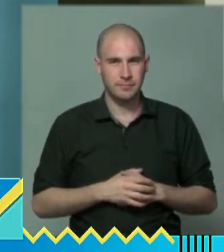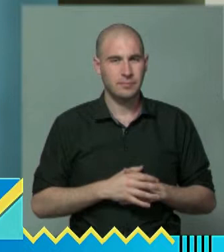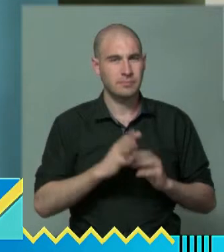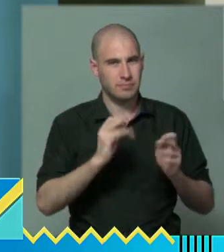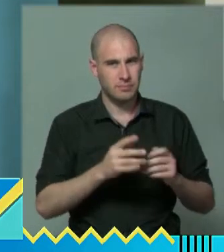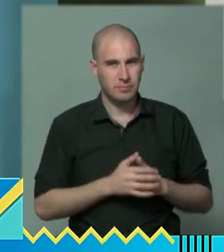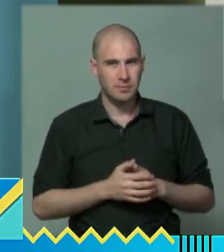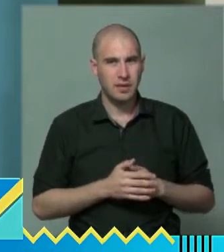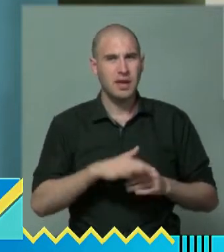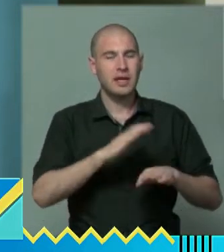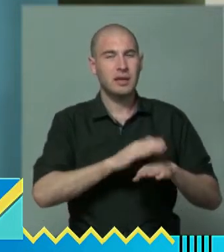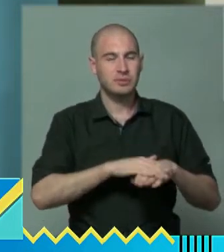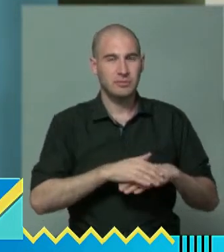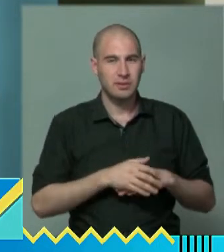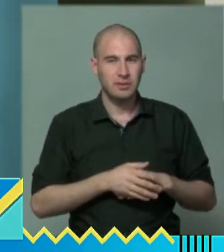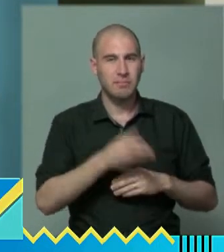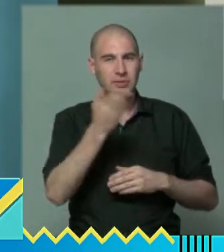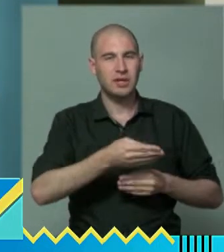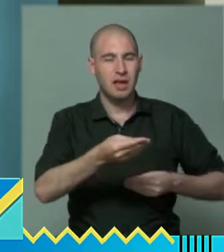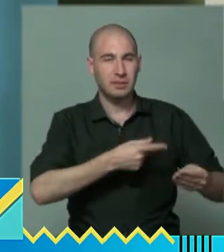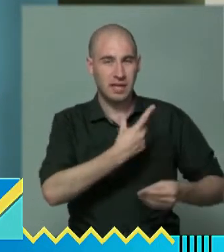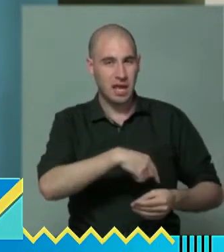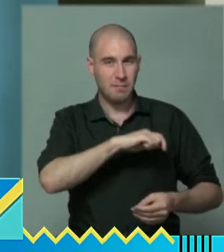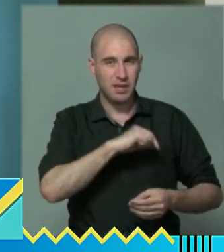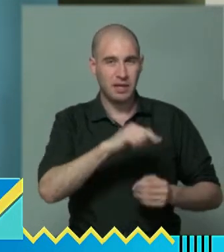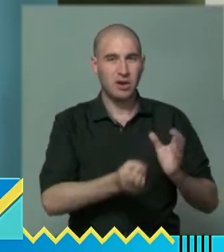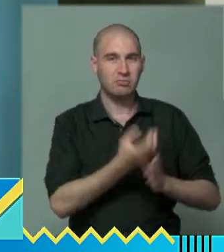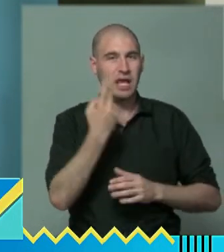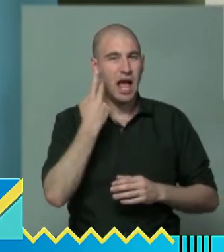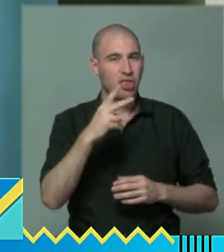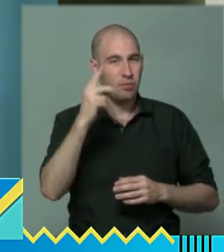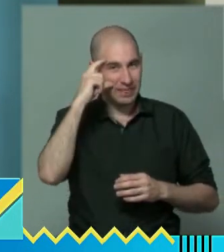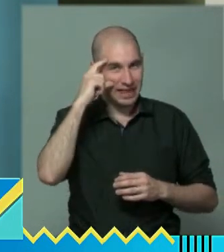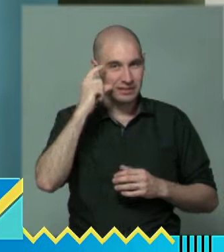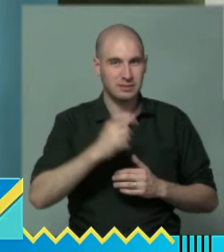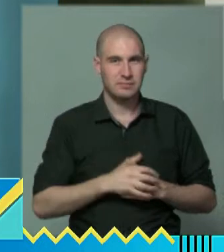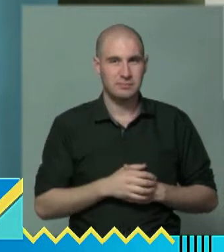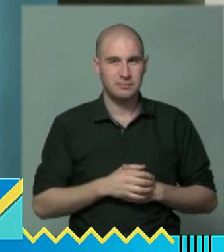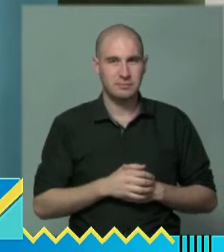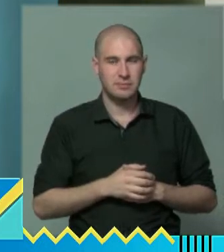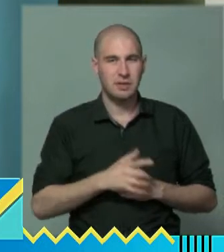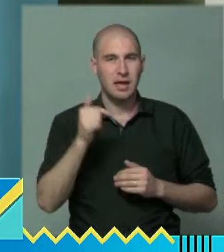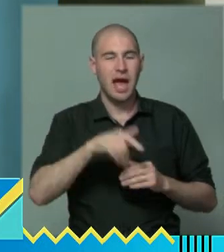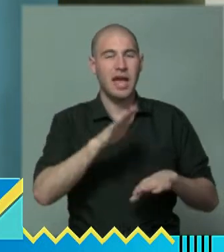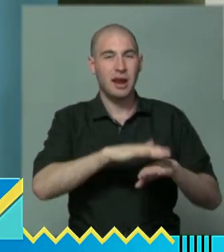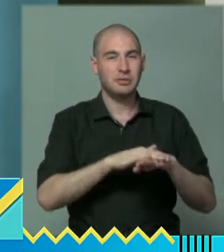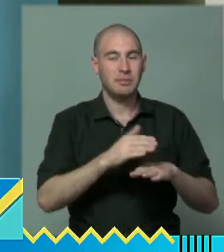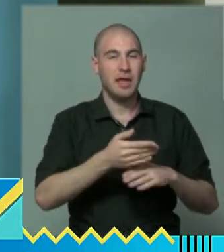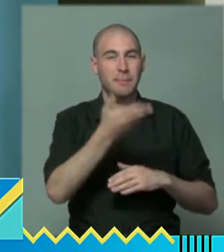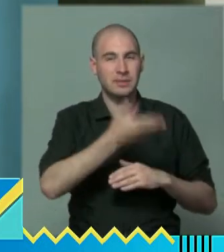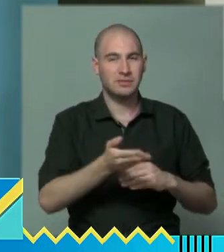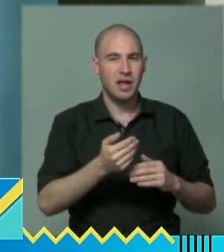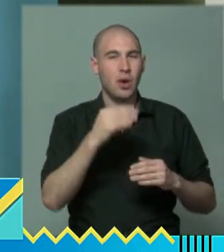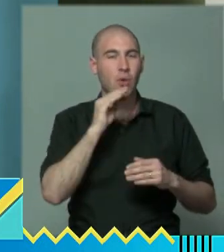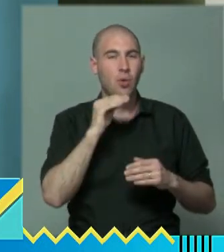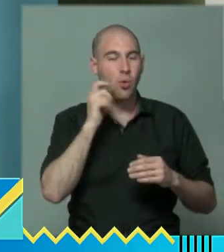Vale, mira, la responsabilidad penal de las personas jurídicas aquí en España surgió en el año 2010. Así se establece la responsabilidad penal de las personas